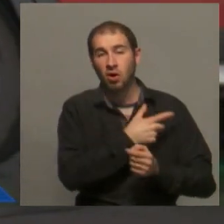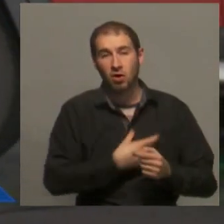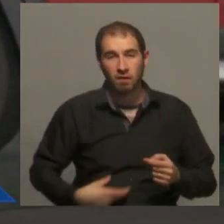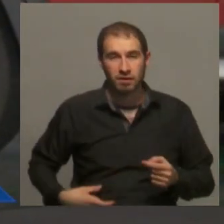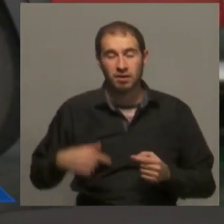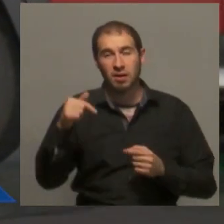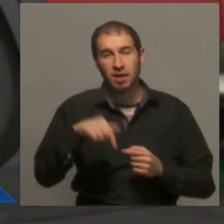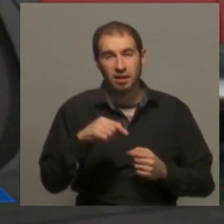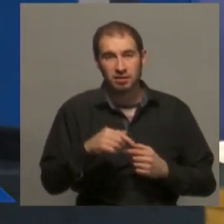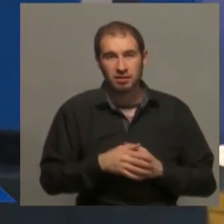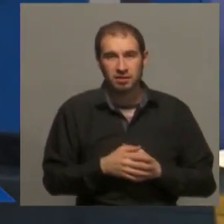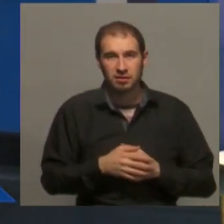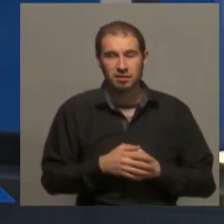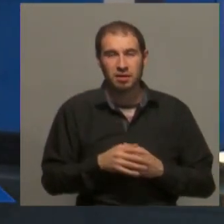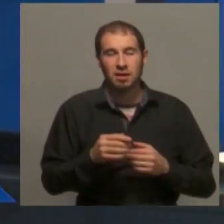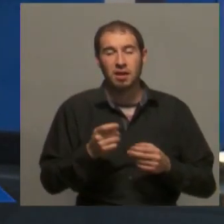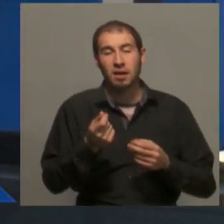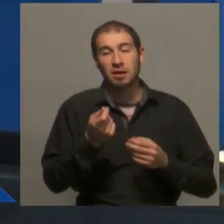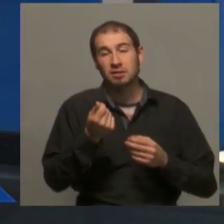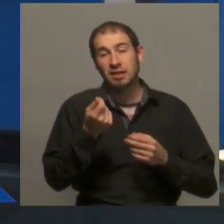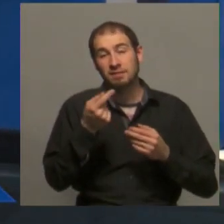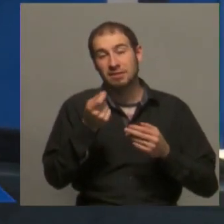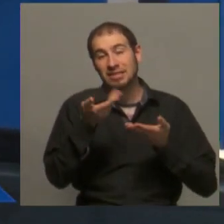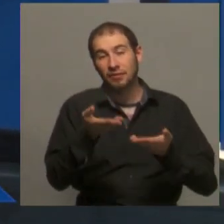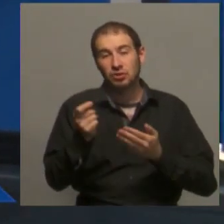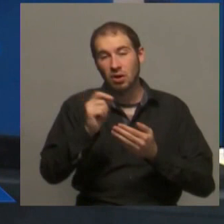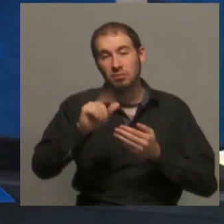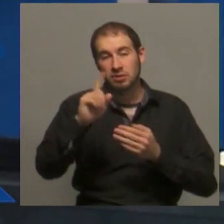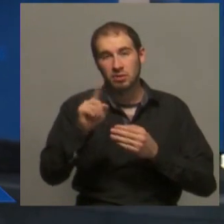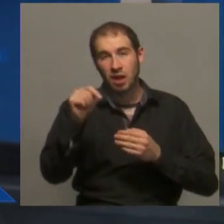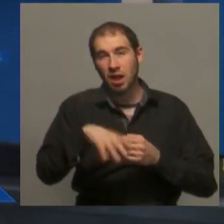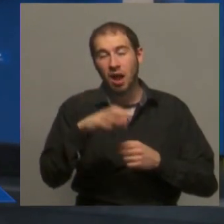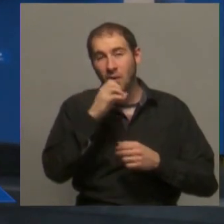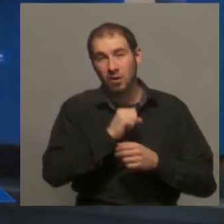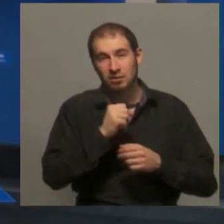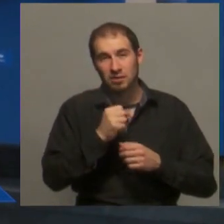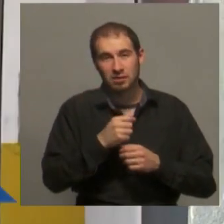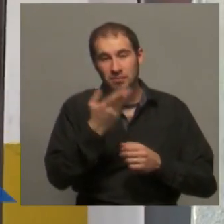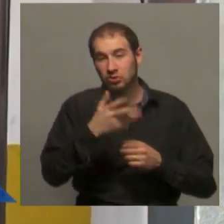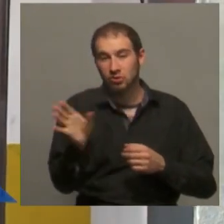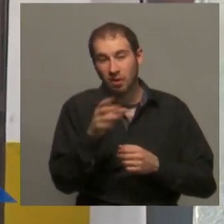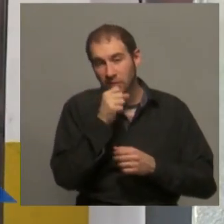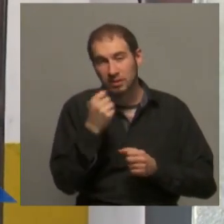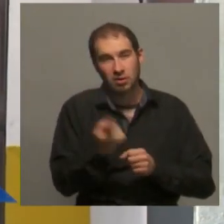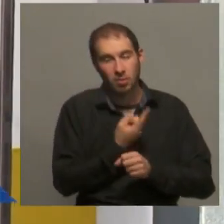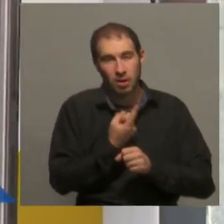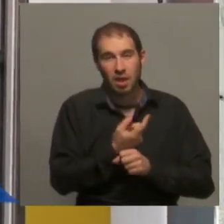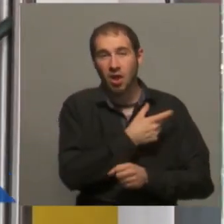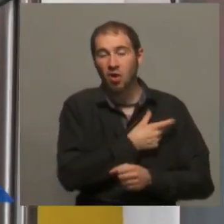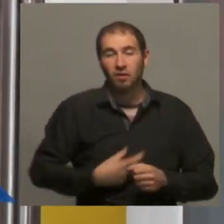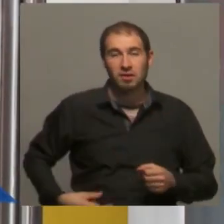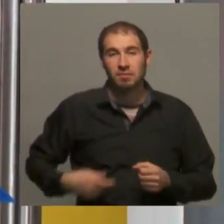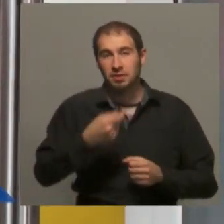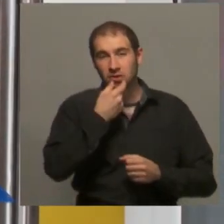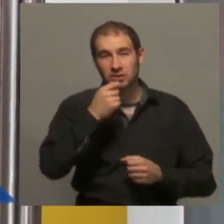ha provocado el atraso de tarifas, no sea soportado por toda la población. En el gobierno provincial